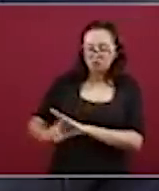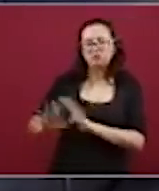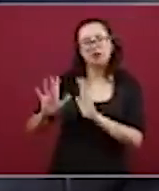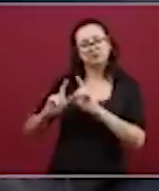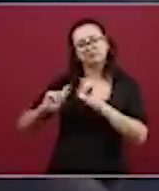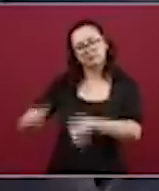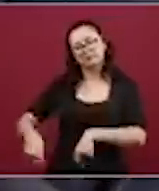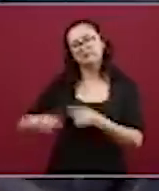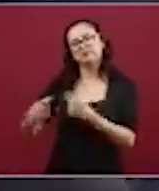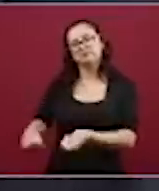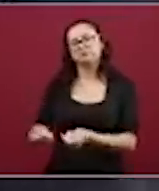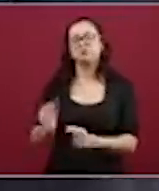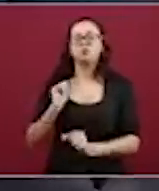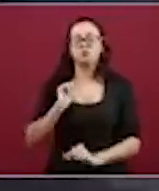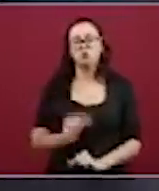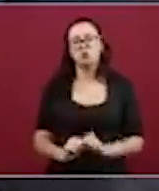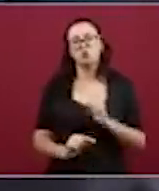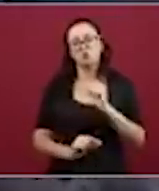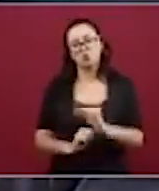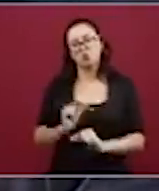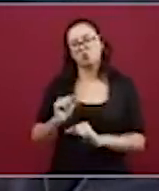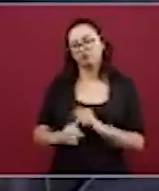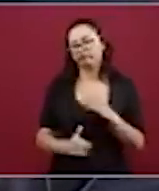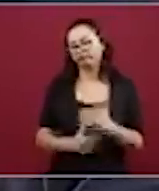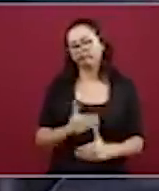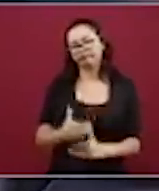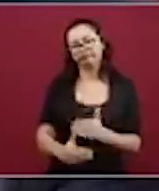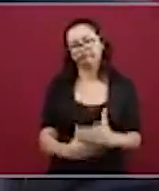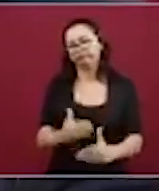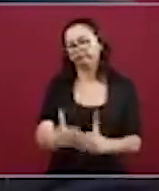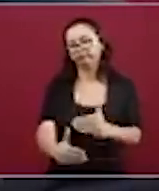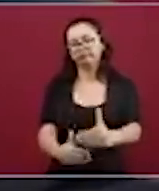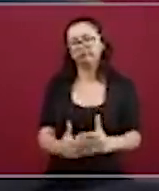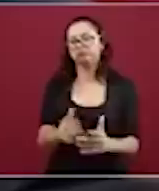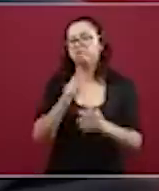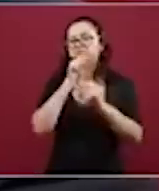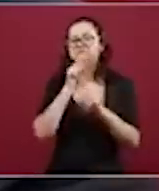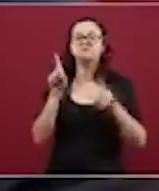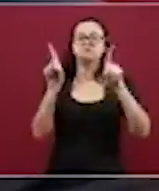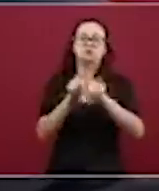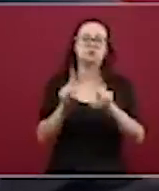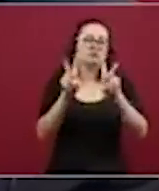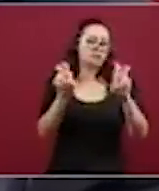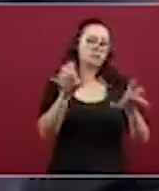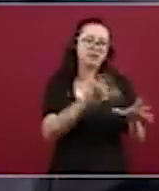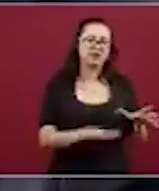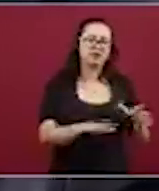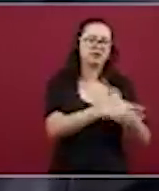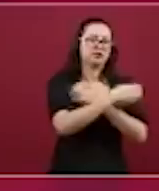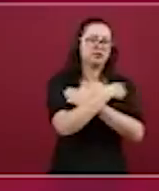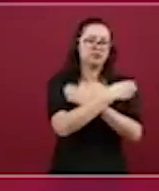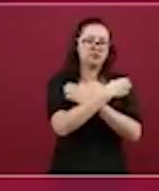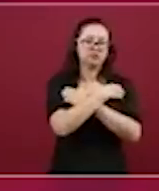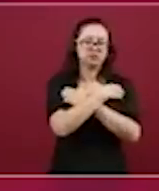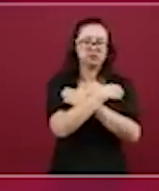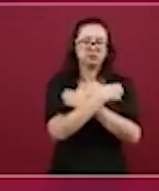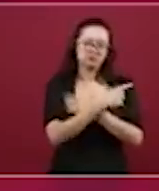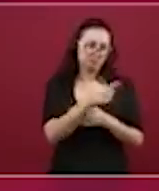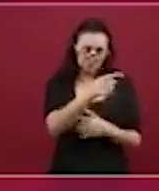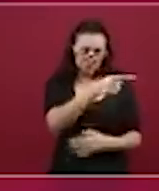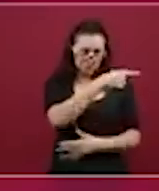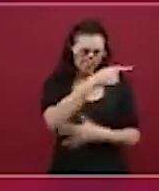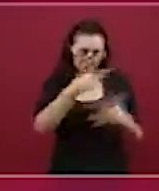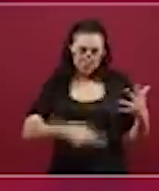Y así ir avanzando. Lo mismo en el sector educativo. Todo esto que